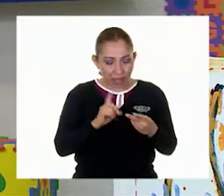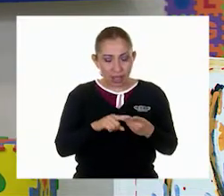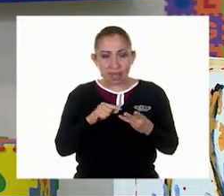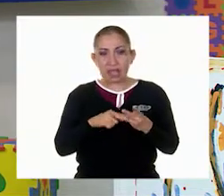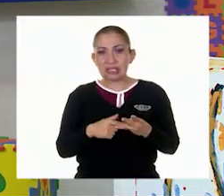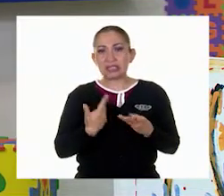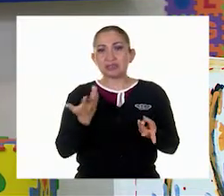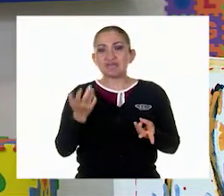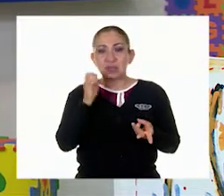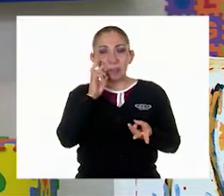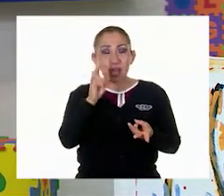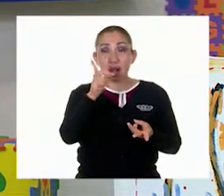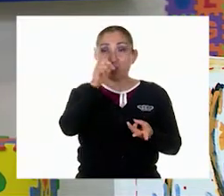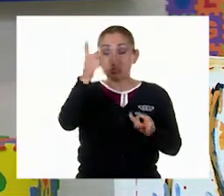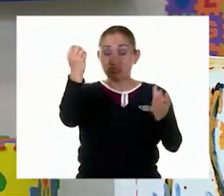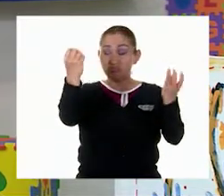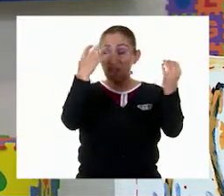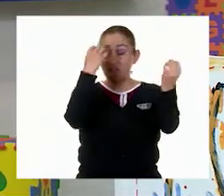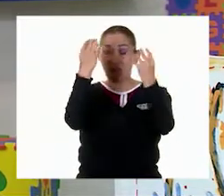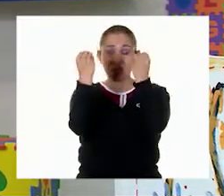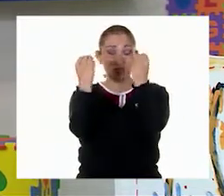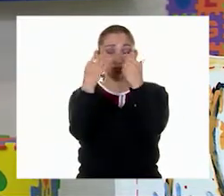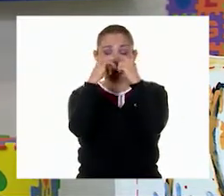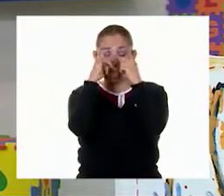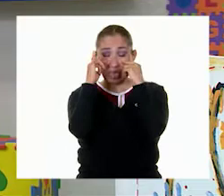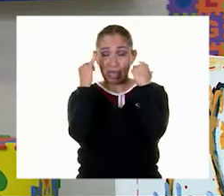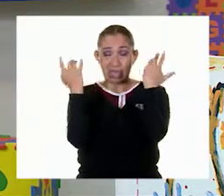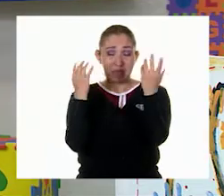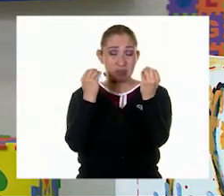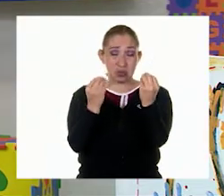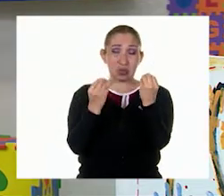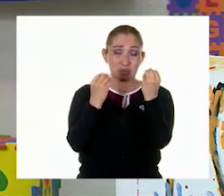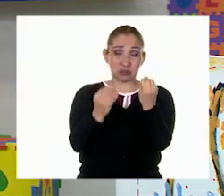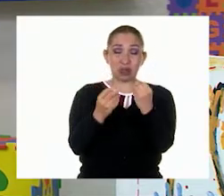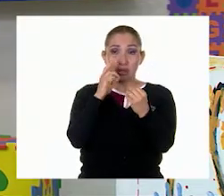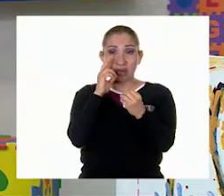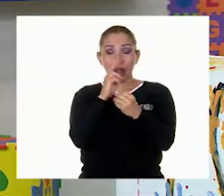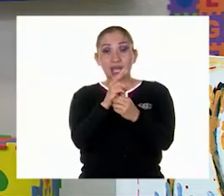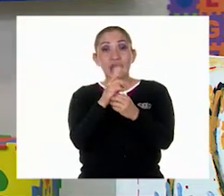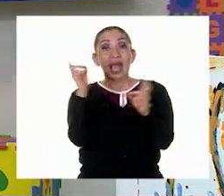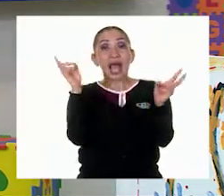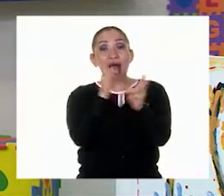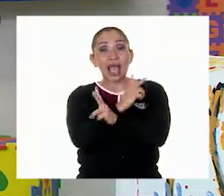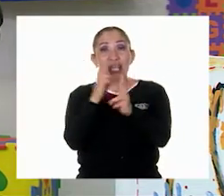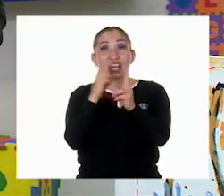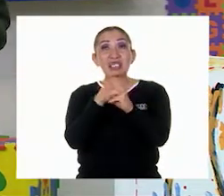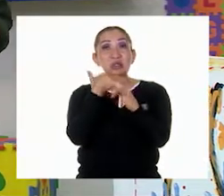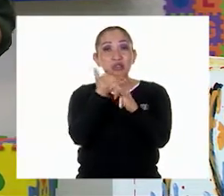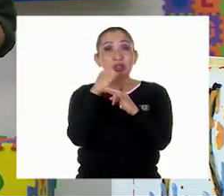la contaminación lumínica, visual, la contaminación del aire y la deforestación.